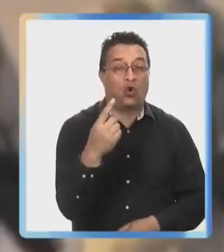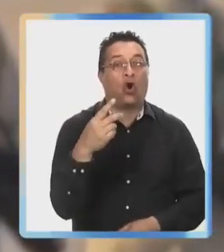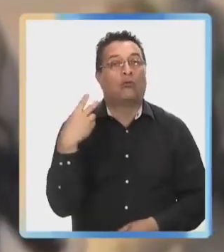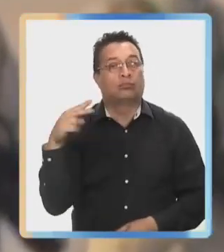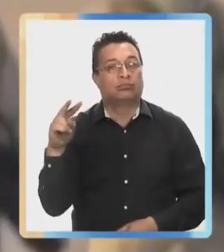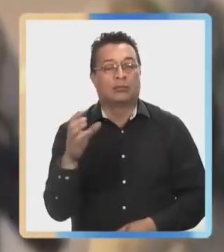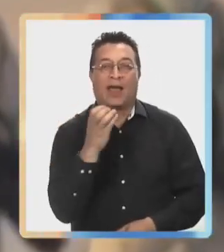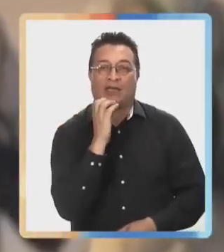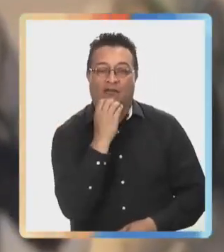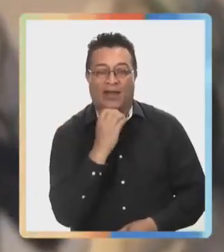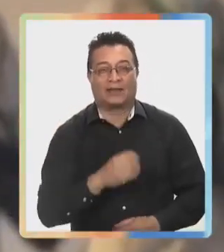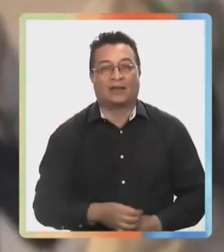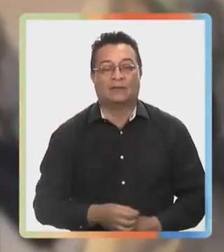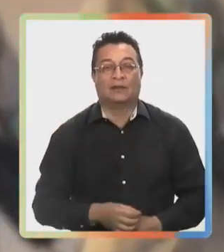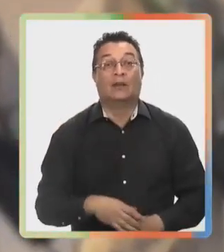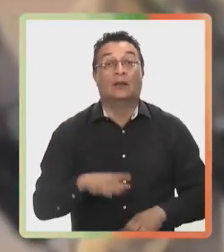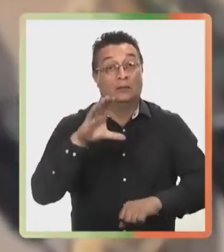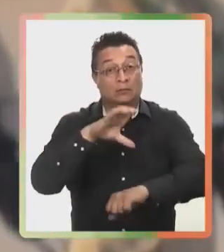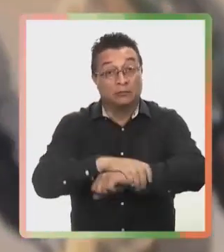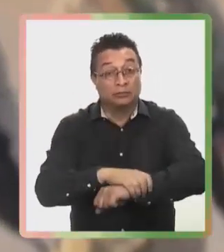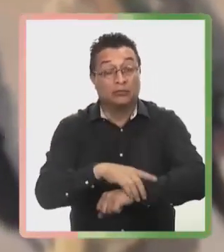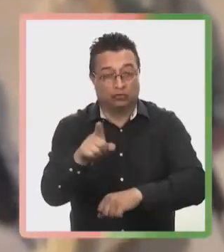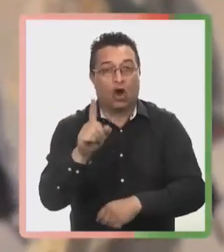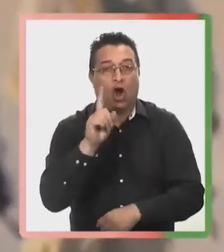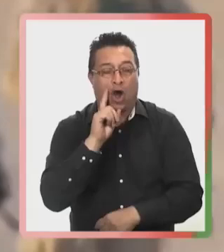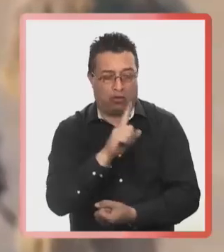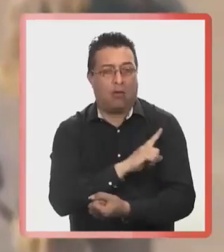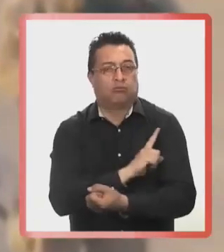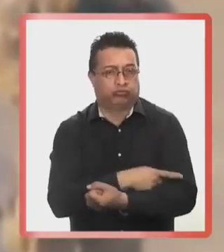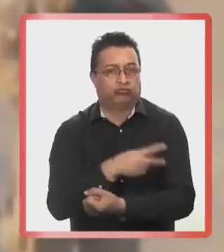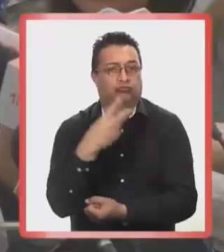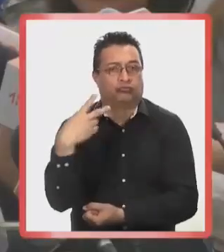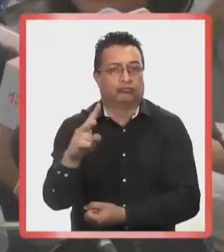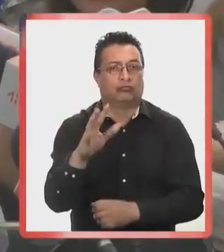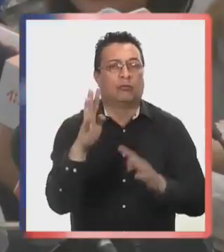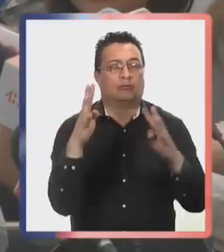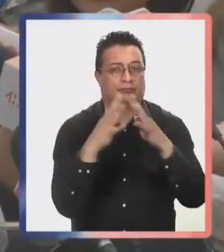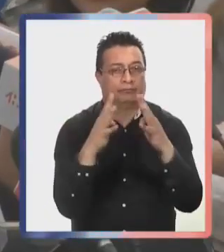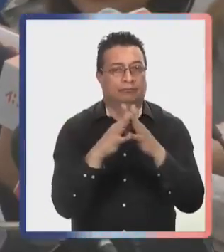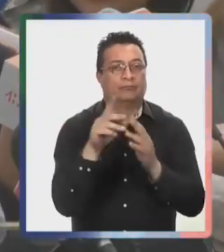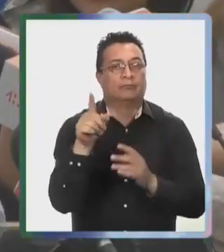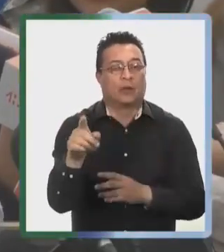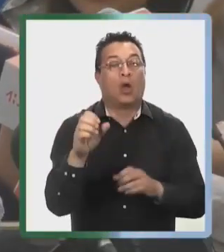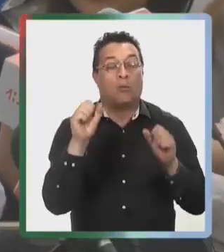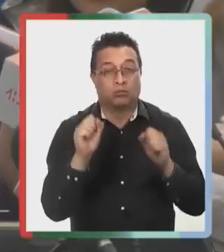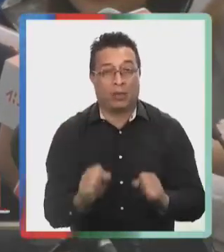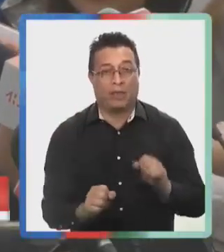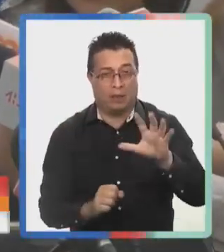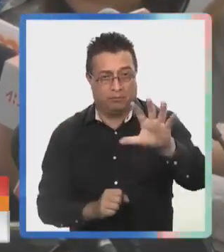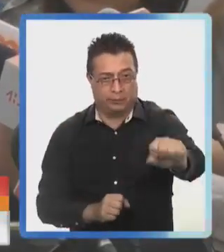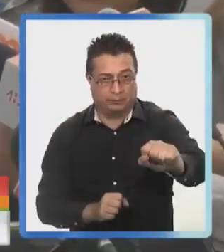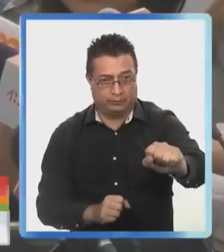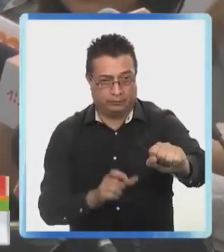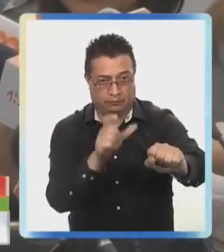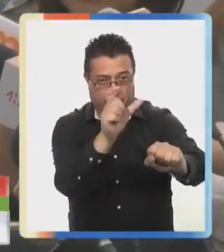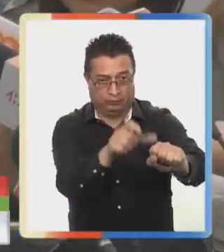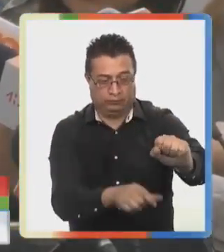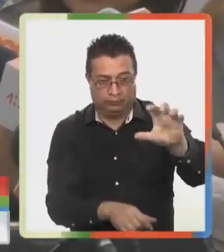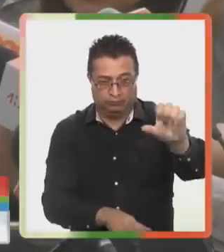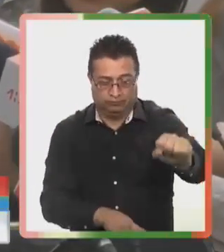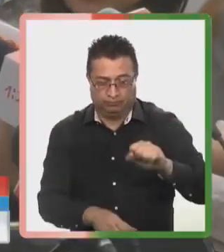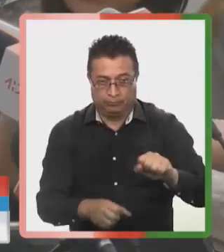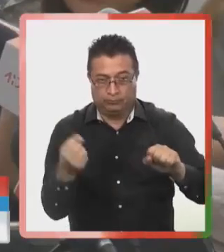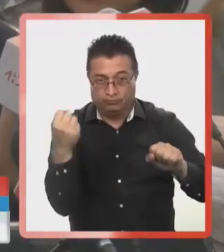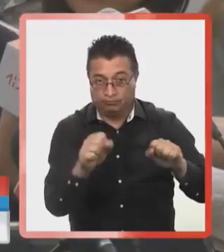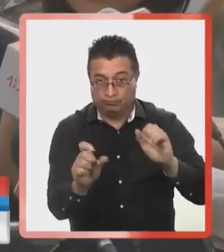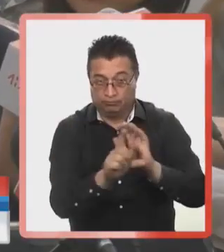en Antofagasta. La detención a la cual están facultadas las Fuerzas Armadas tiene que ver con poder tomar a las personas que eventualmente